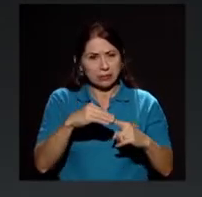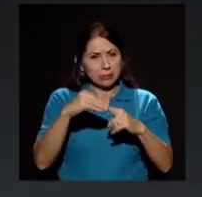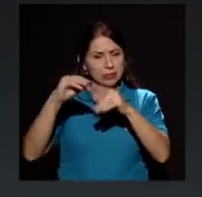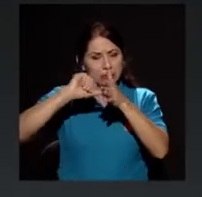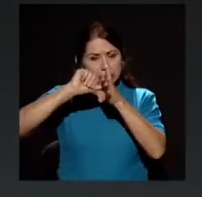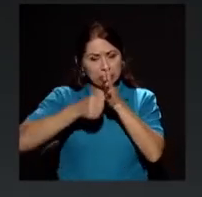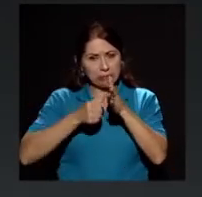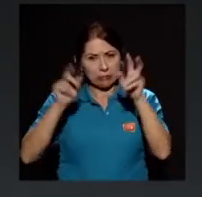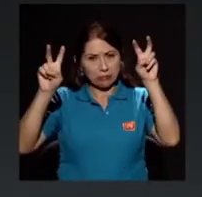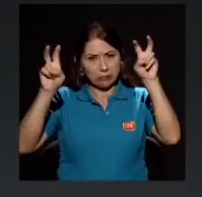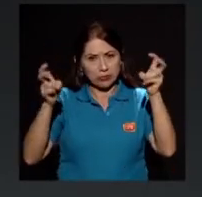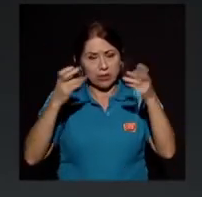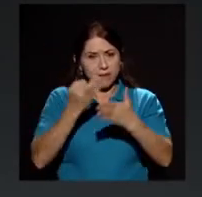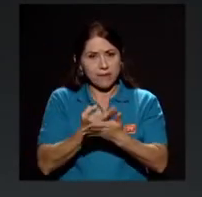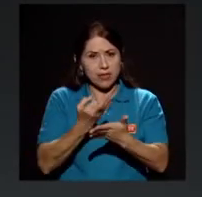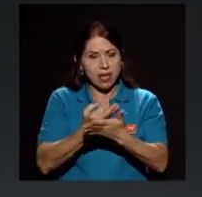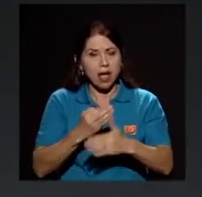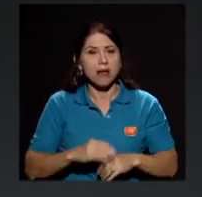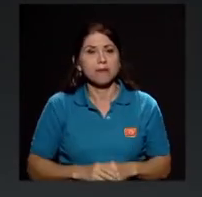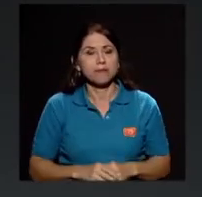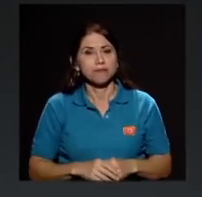tema del financiamiento porque